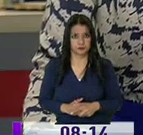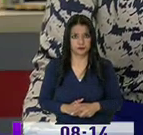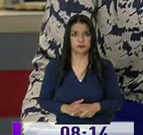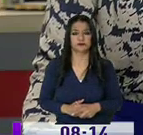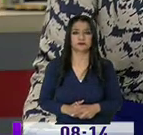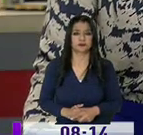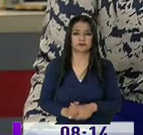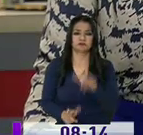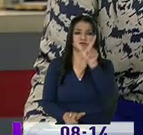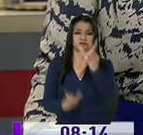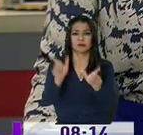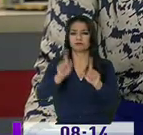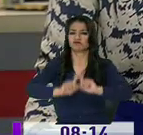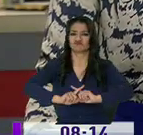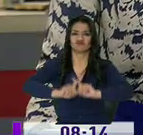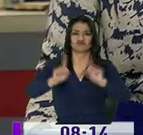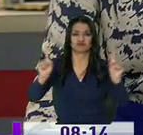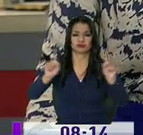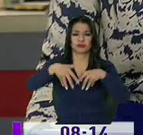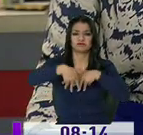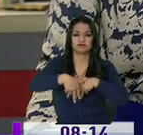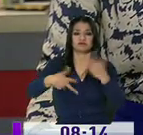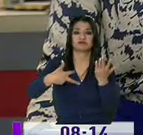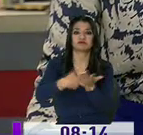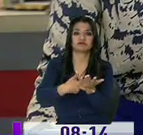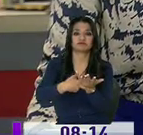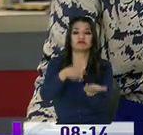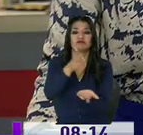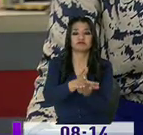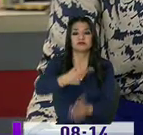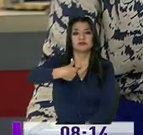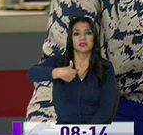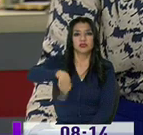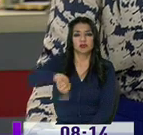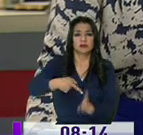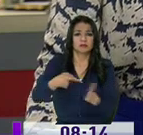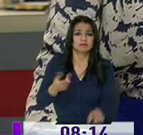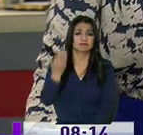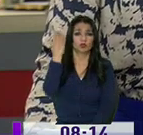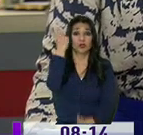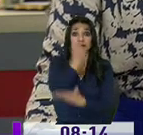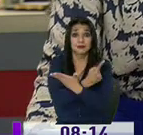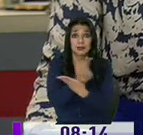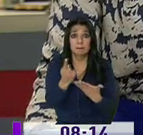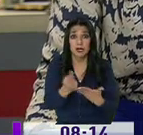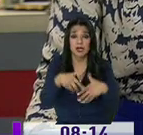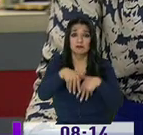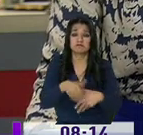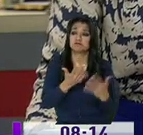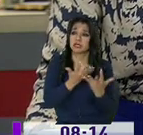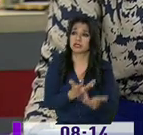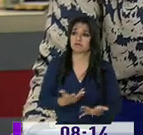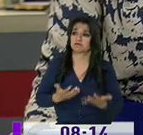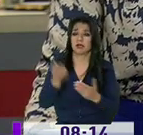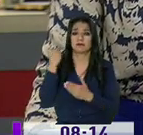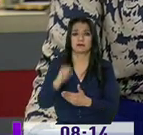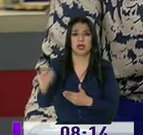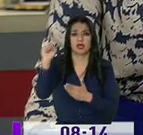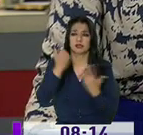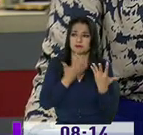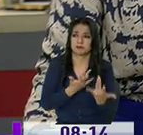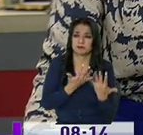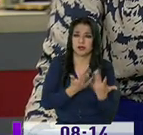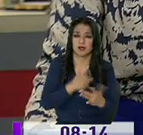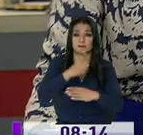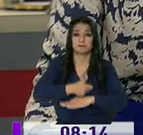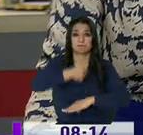decenas de personas se encuentran varadas en la terminal terrestre de Quitumbe, quienes desde hace una semana están a la espera de concretar sus viajes. La Agencia Nacional